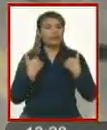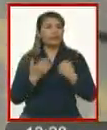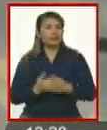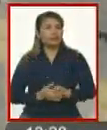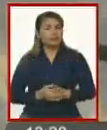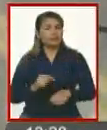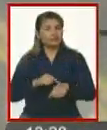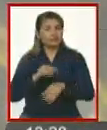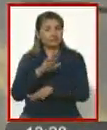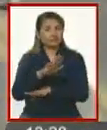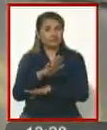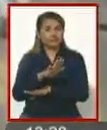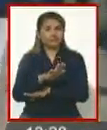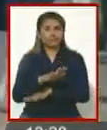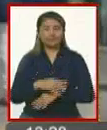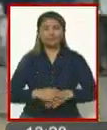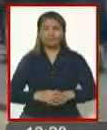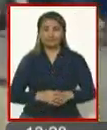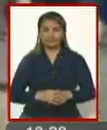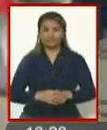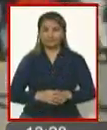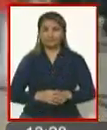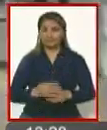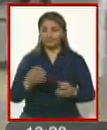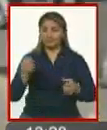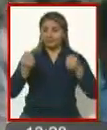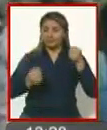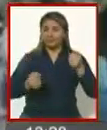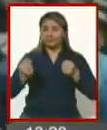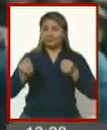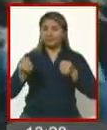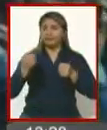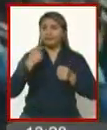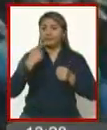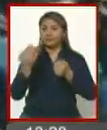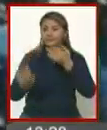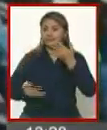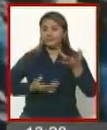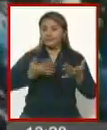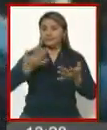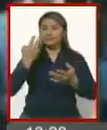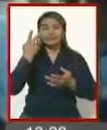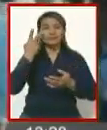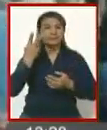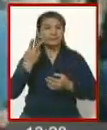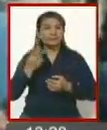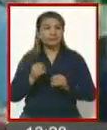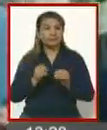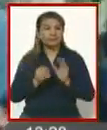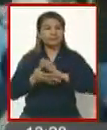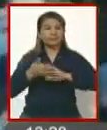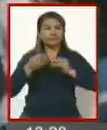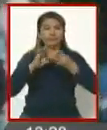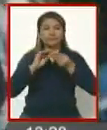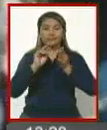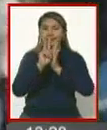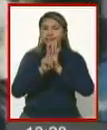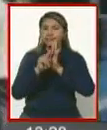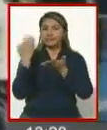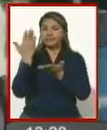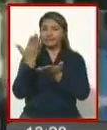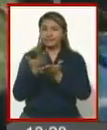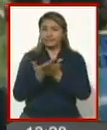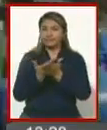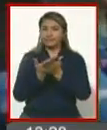que a estas horas de la tarde son el tráiler y los vehículos quienes estarían ardiendo en fuego. Como ustedes pueden ver en imagen, son videos que nos han llegado